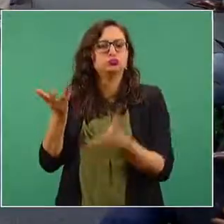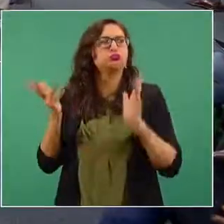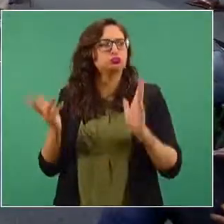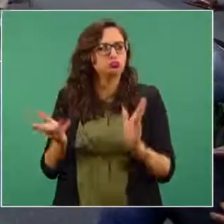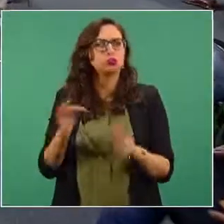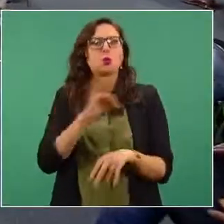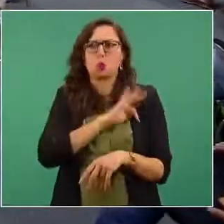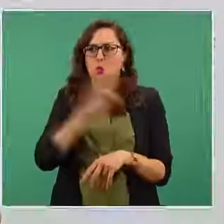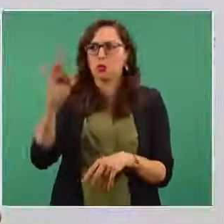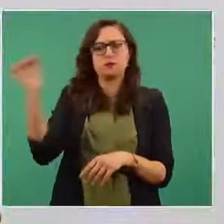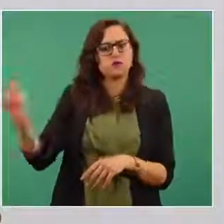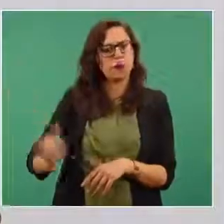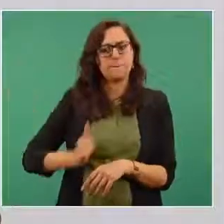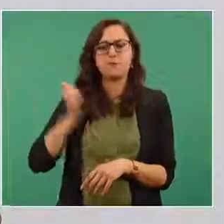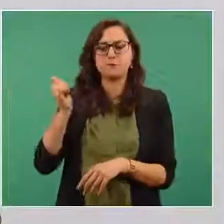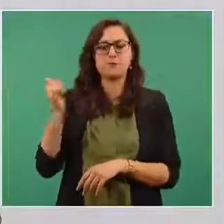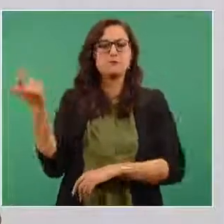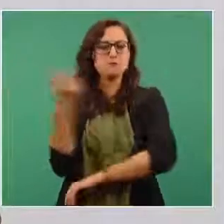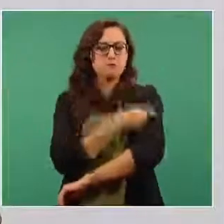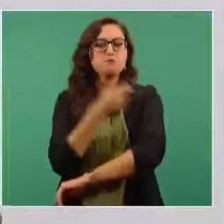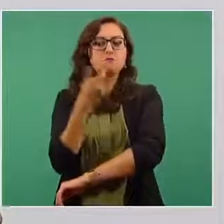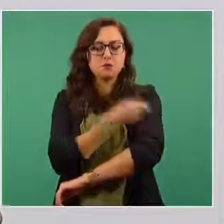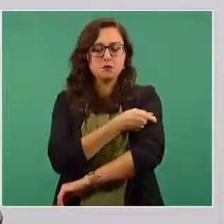disponibles podemos hacerlo,